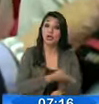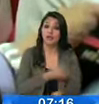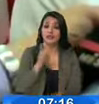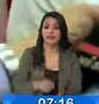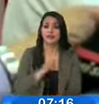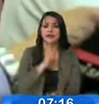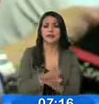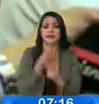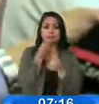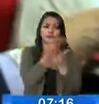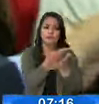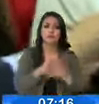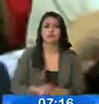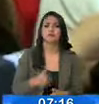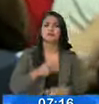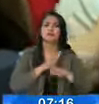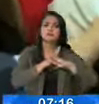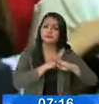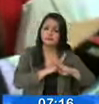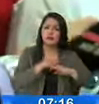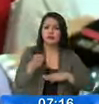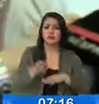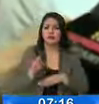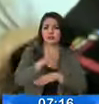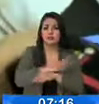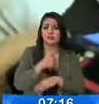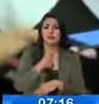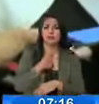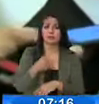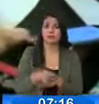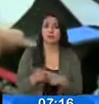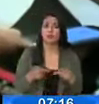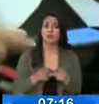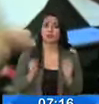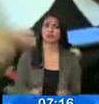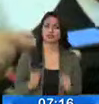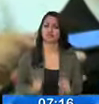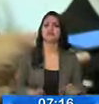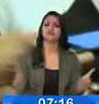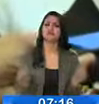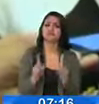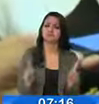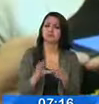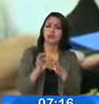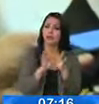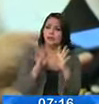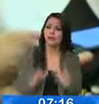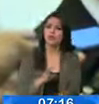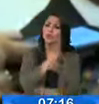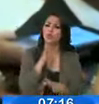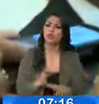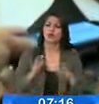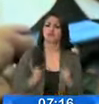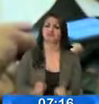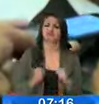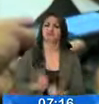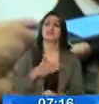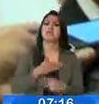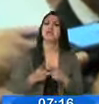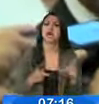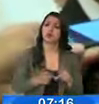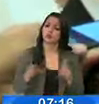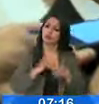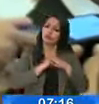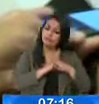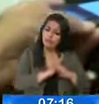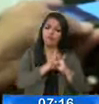Pero aquí vamos a defender la institucionalidad, yo no me aferro al cargo, estoy seguro que ningún compañero se aferra al cargo, sino a defender la